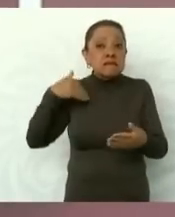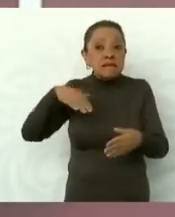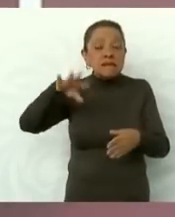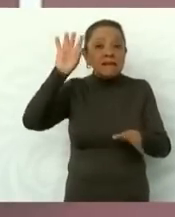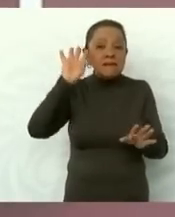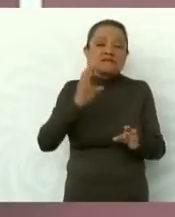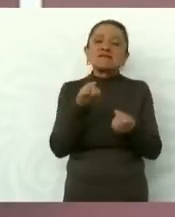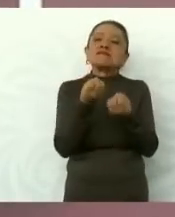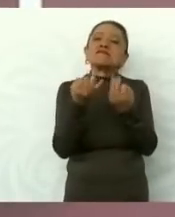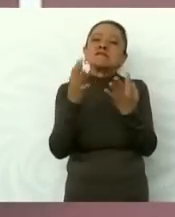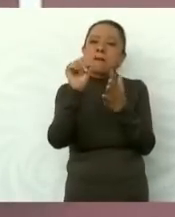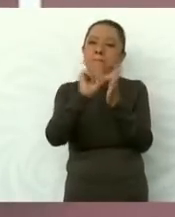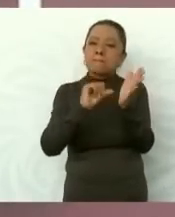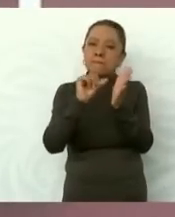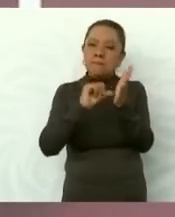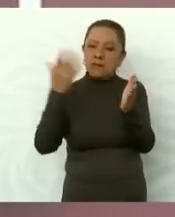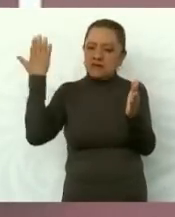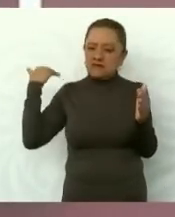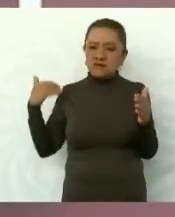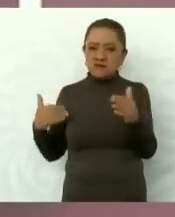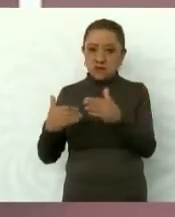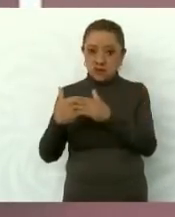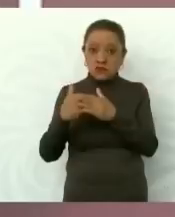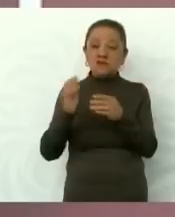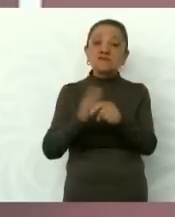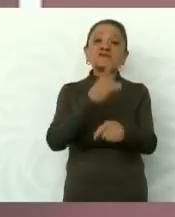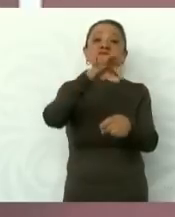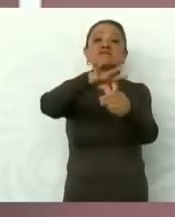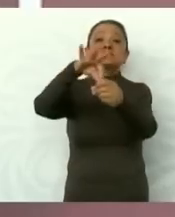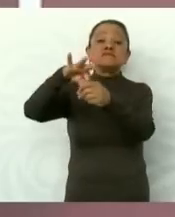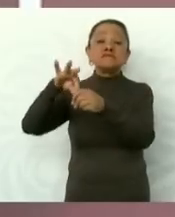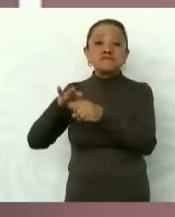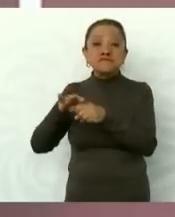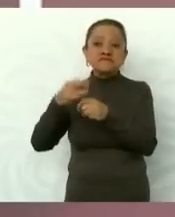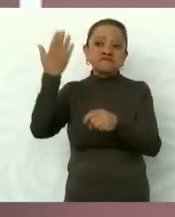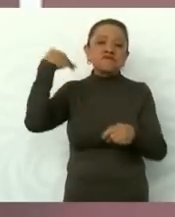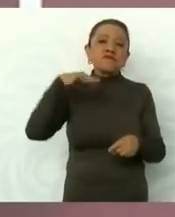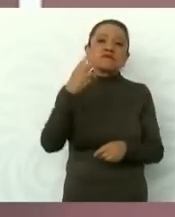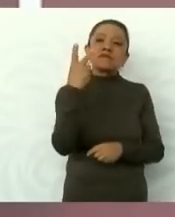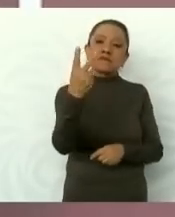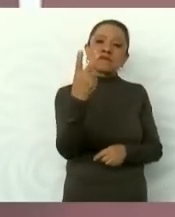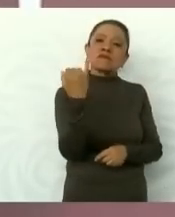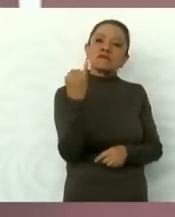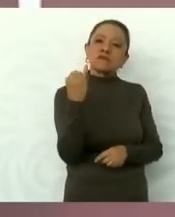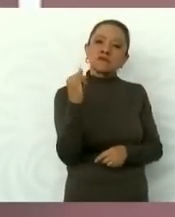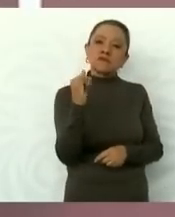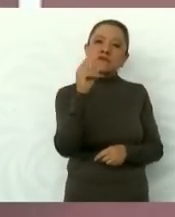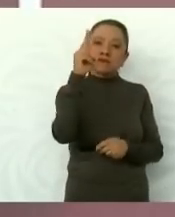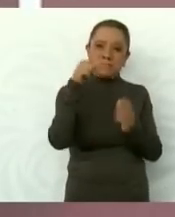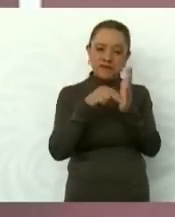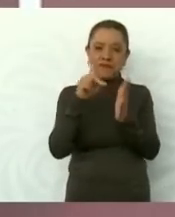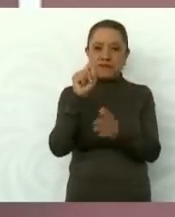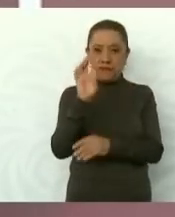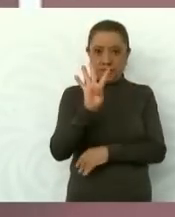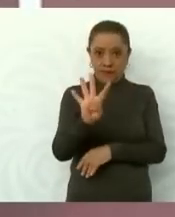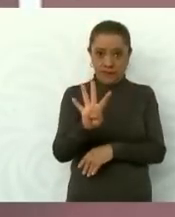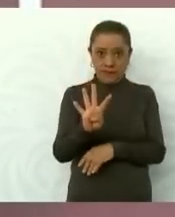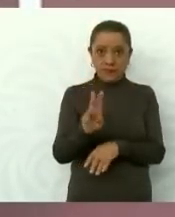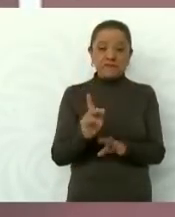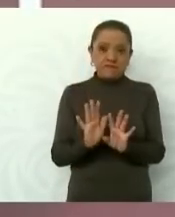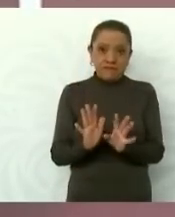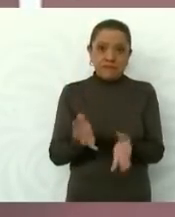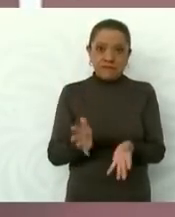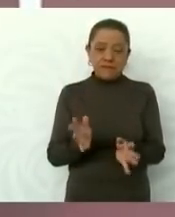algunos meses. La elección fue el 2 de junio del 2024.